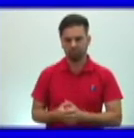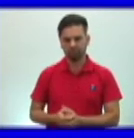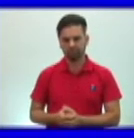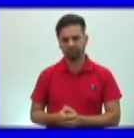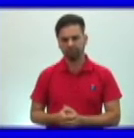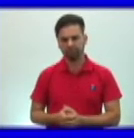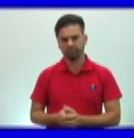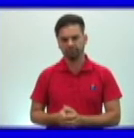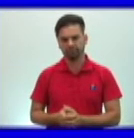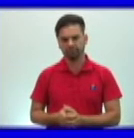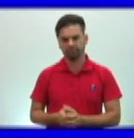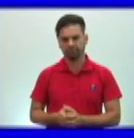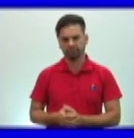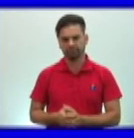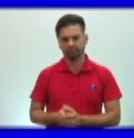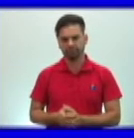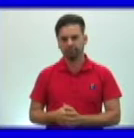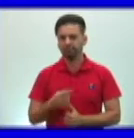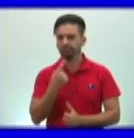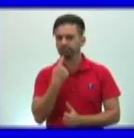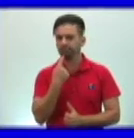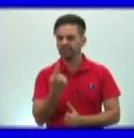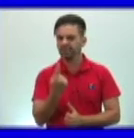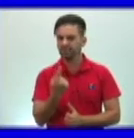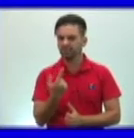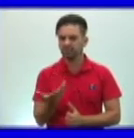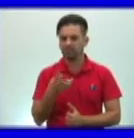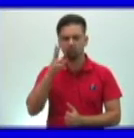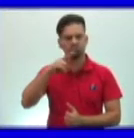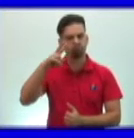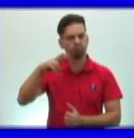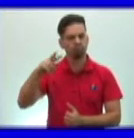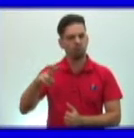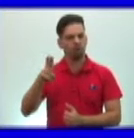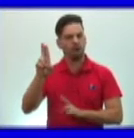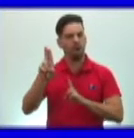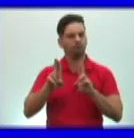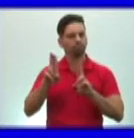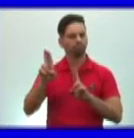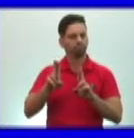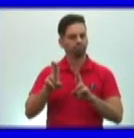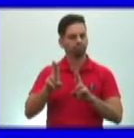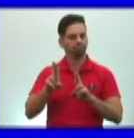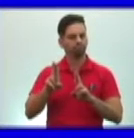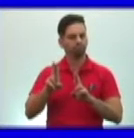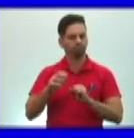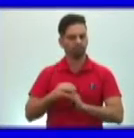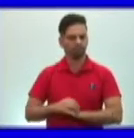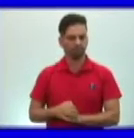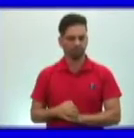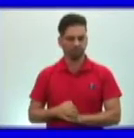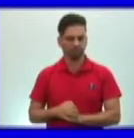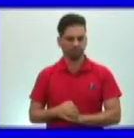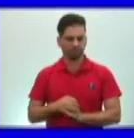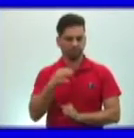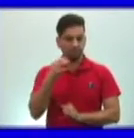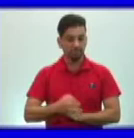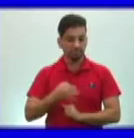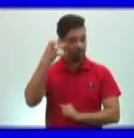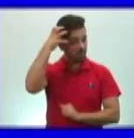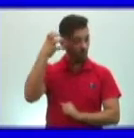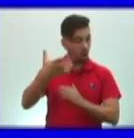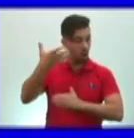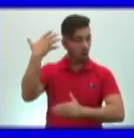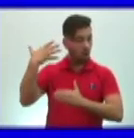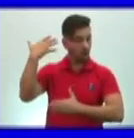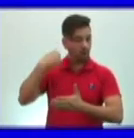criterio de buscar puntos de contactos. La misma dictadura que apoyaba a Trujillo, o